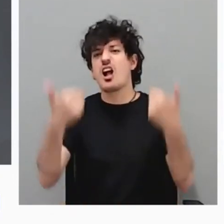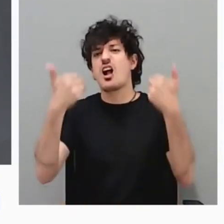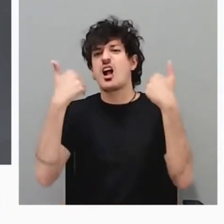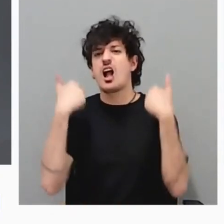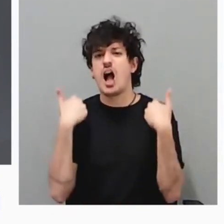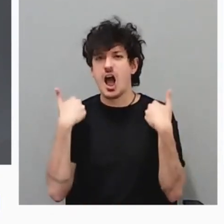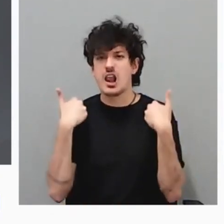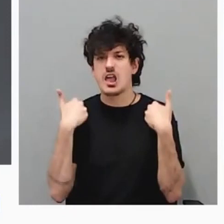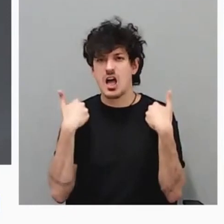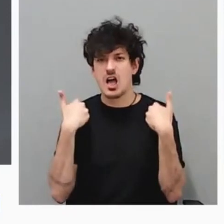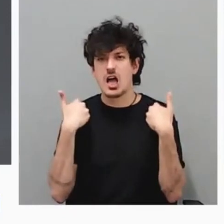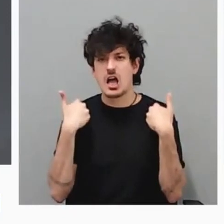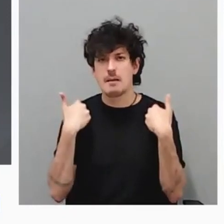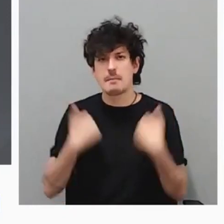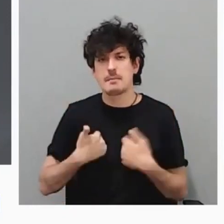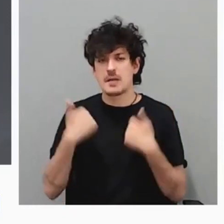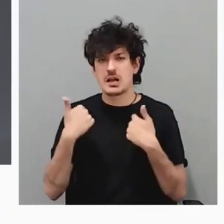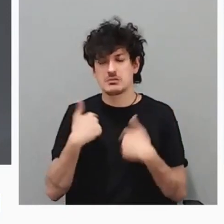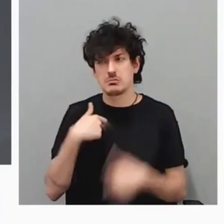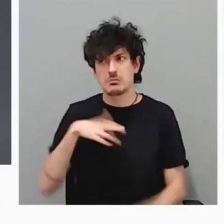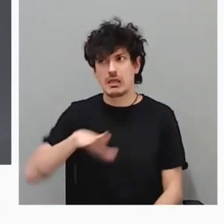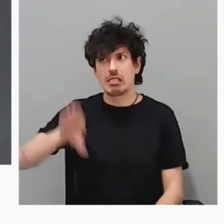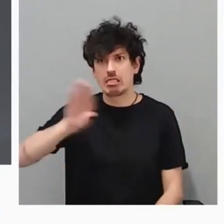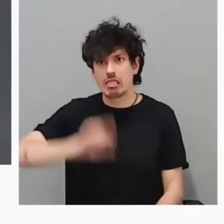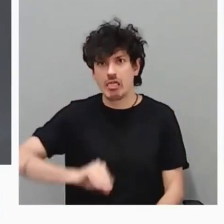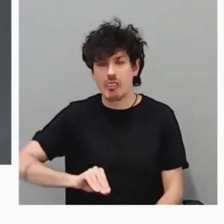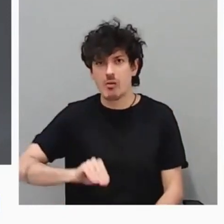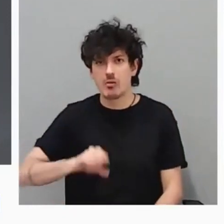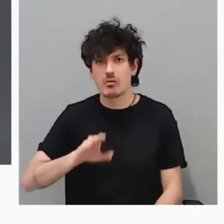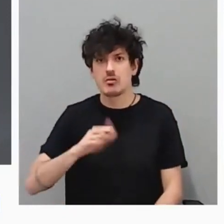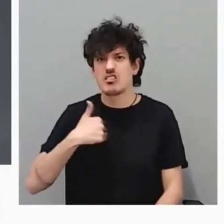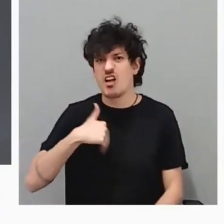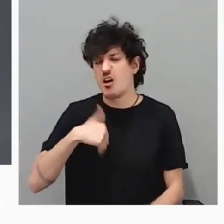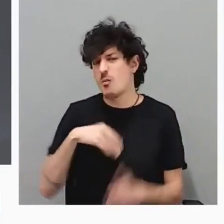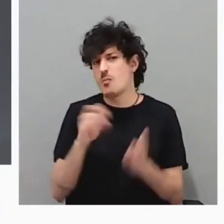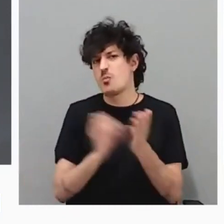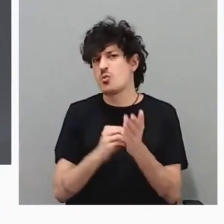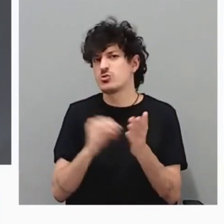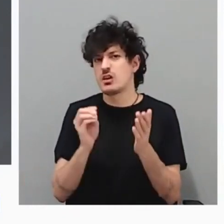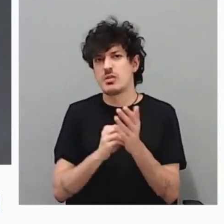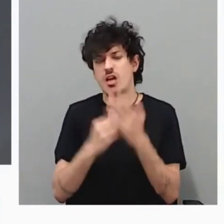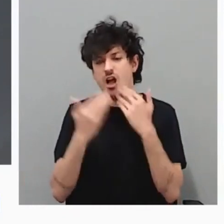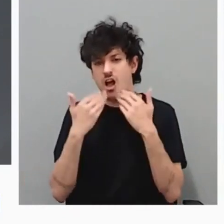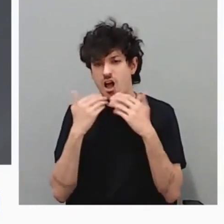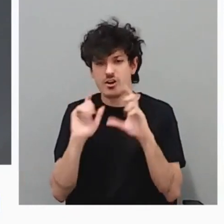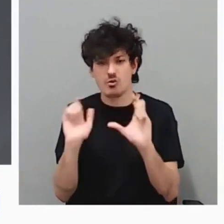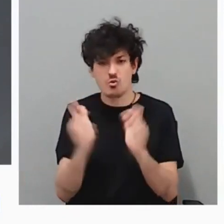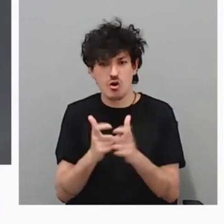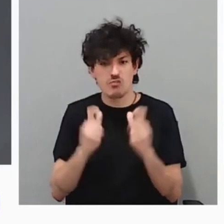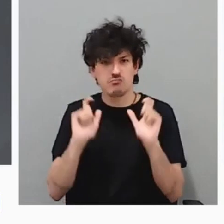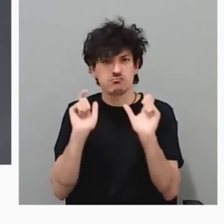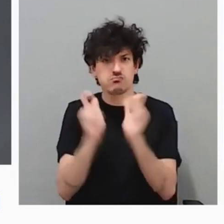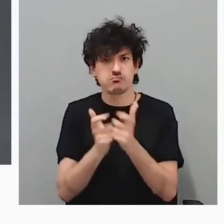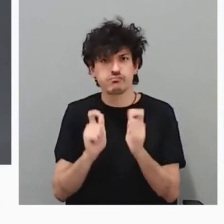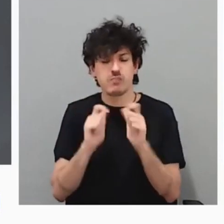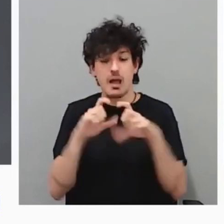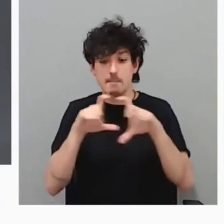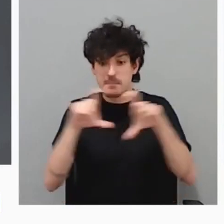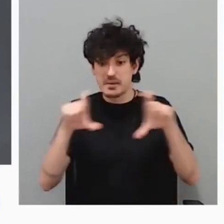así, y lo hemos discutido muchas veces dentro de las reuniones que tenemos en la